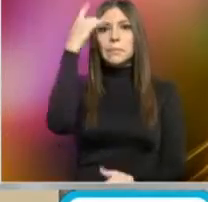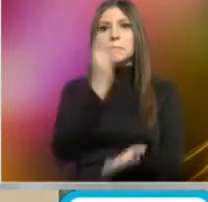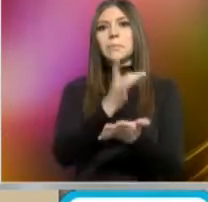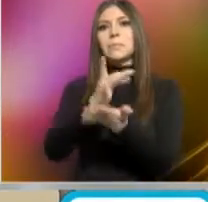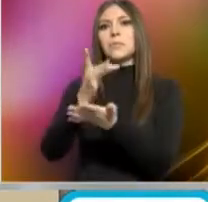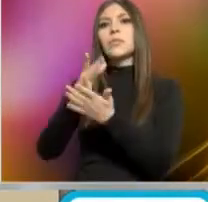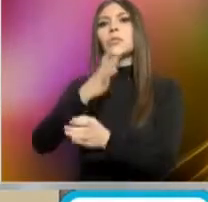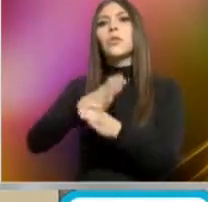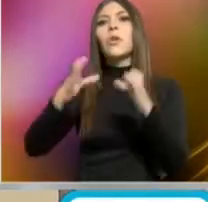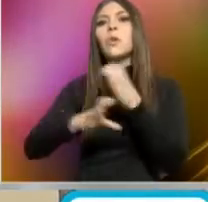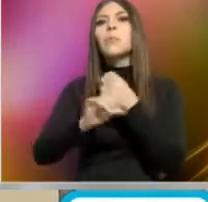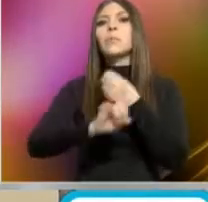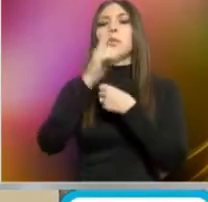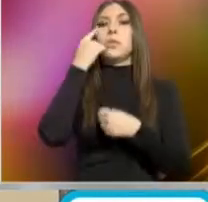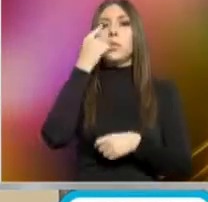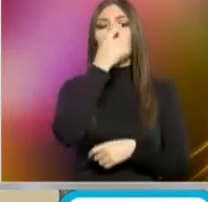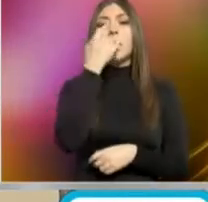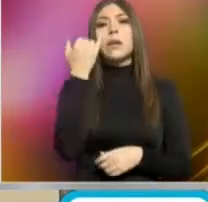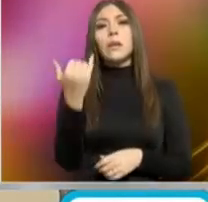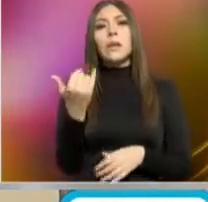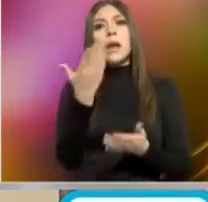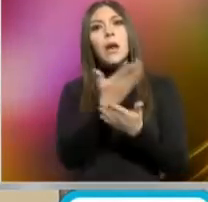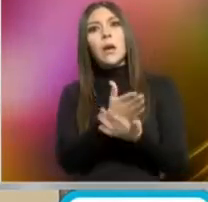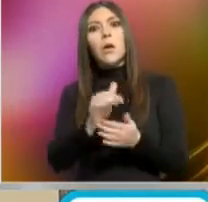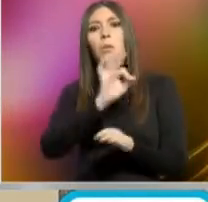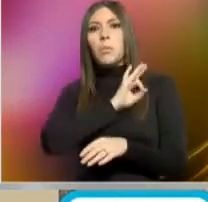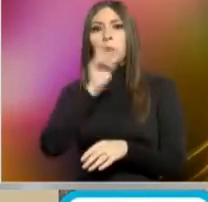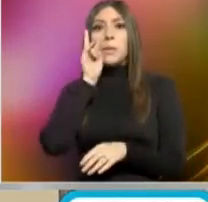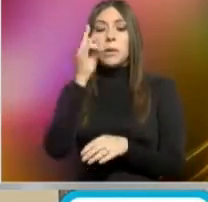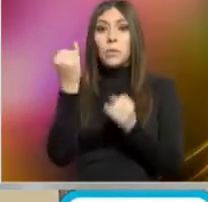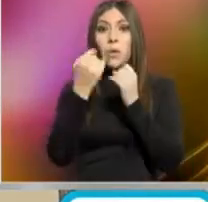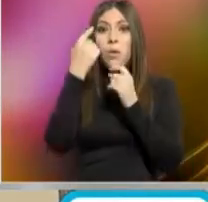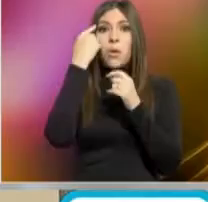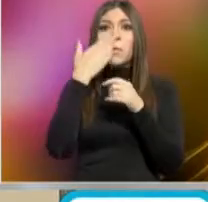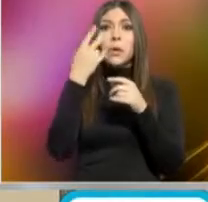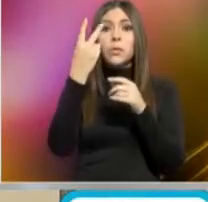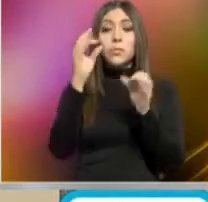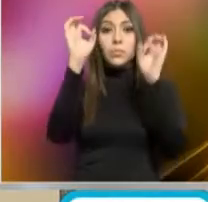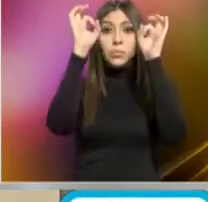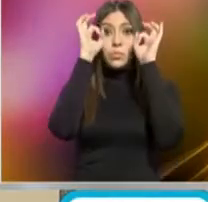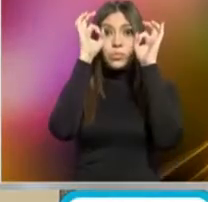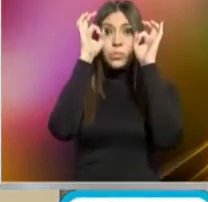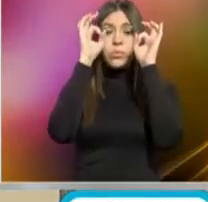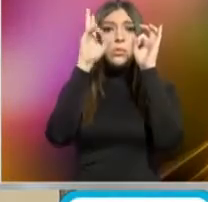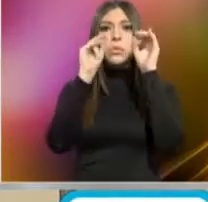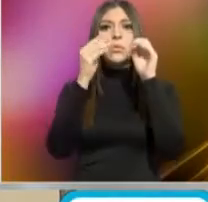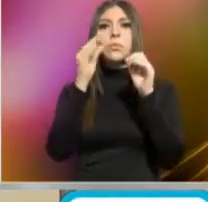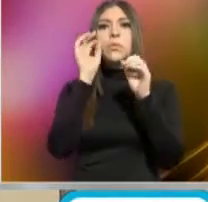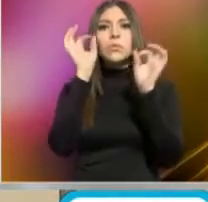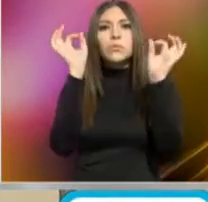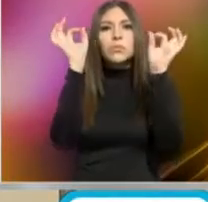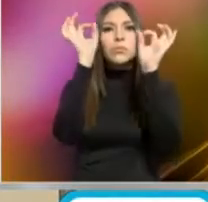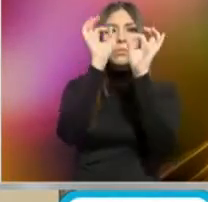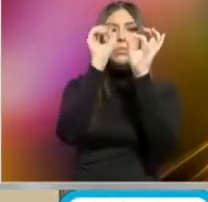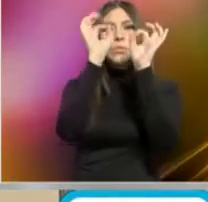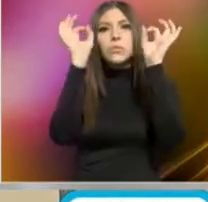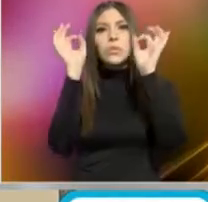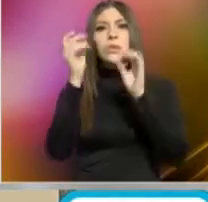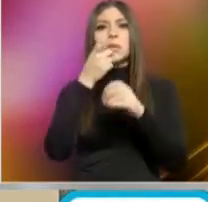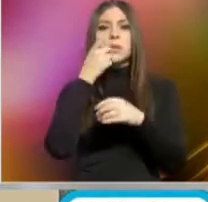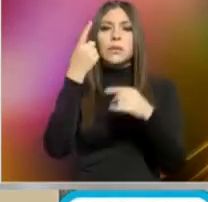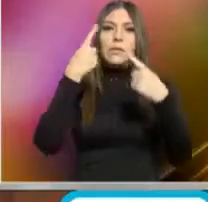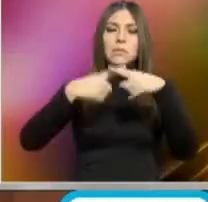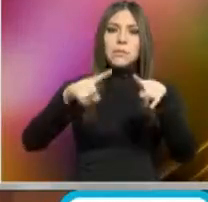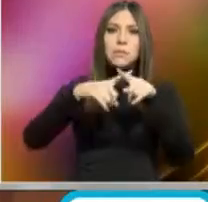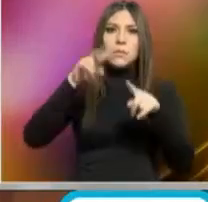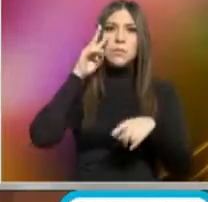tipos de desviaciones de los ojos que pueden hacerse muy evidentes desde el primer año de edad. Cuando son muy altas las graduaciones, tienden a tener desviación hacia adentro